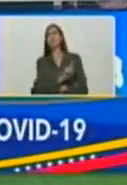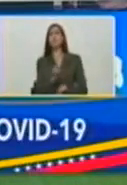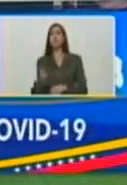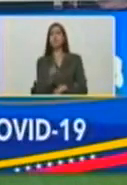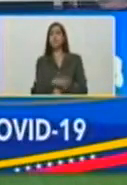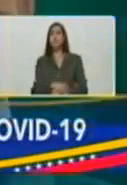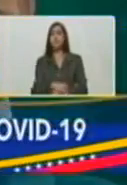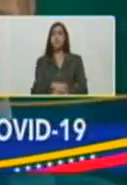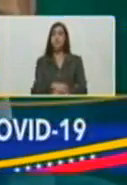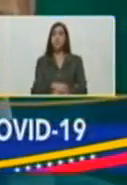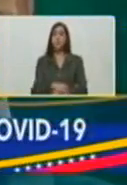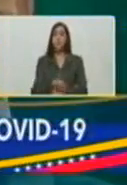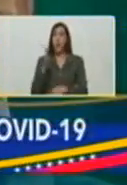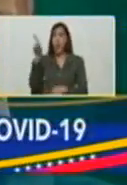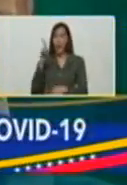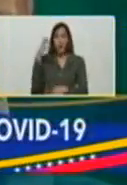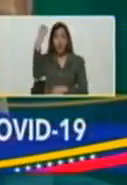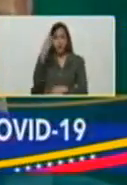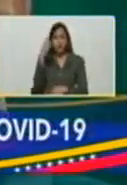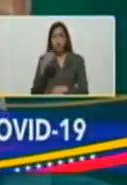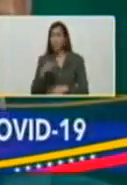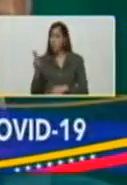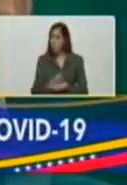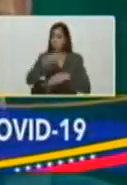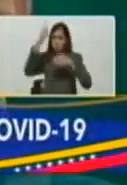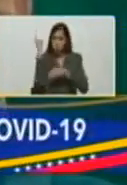el tapaboca. Tenemos que usar el tapaboca,